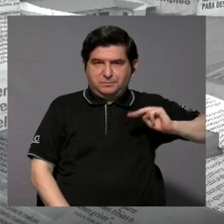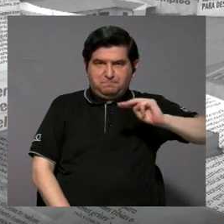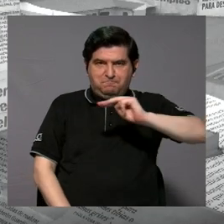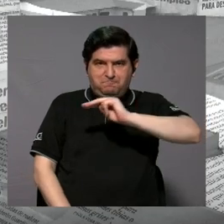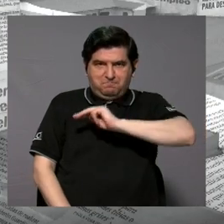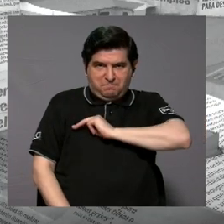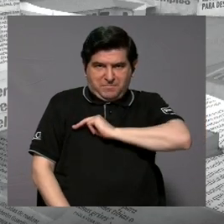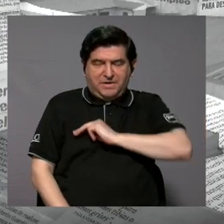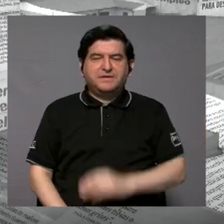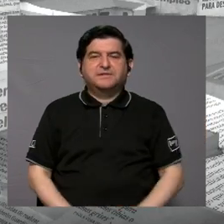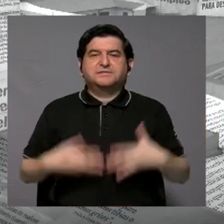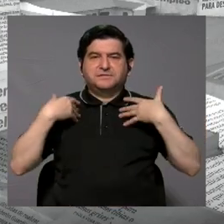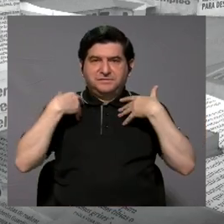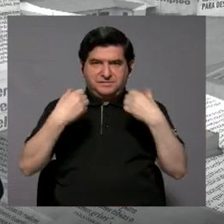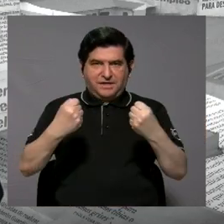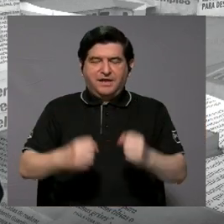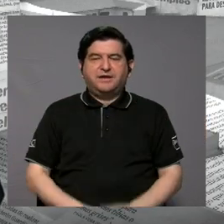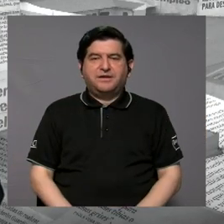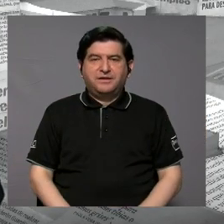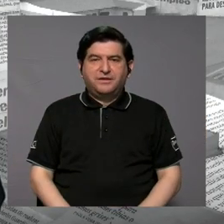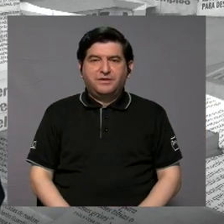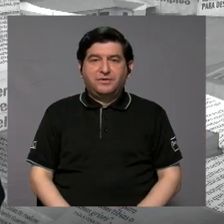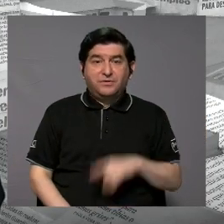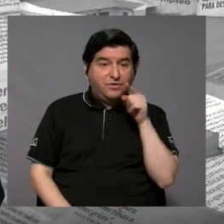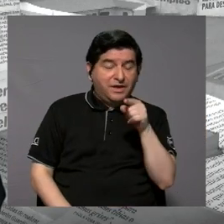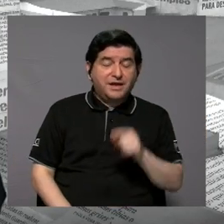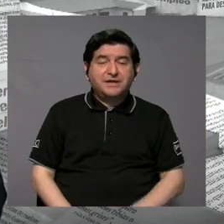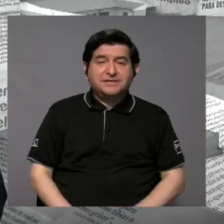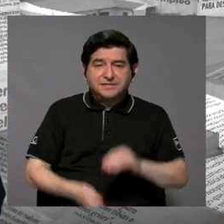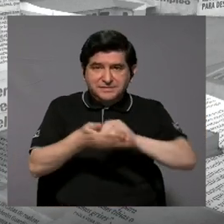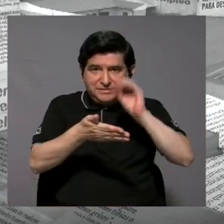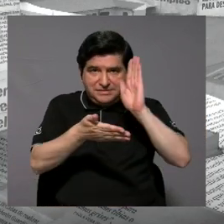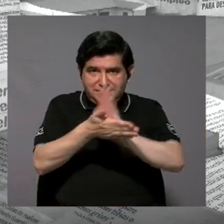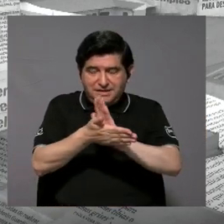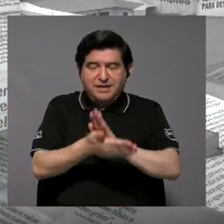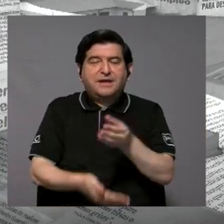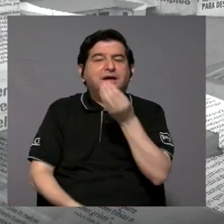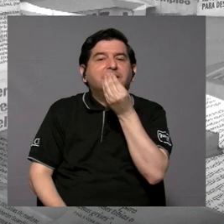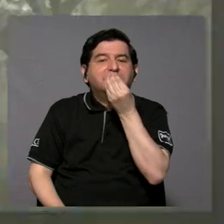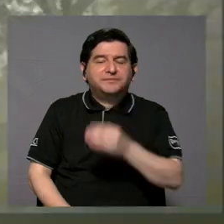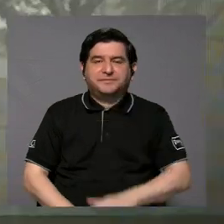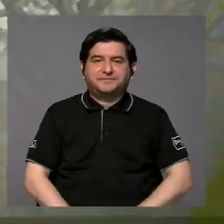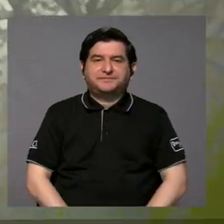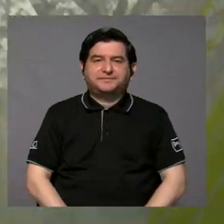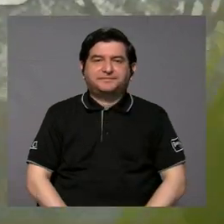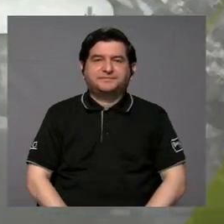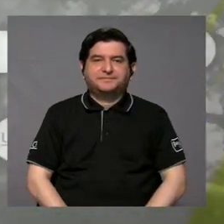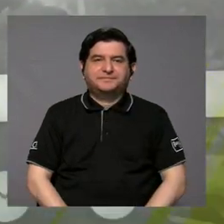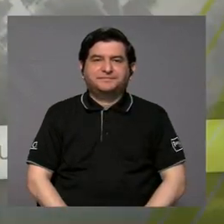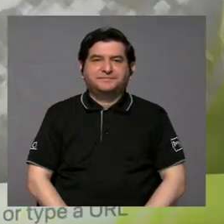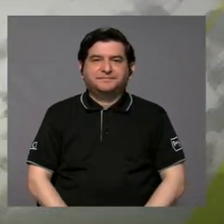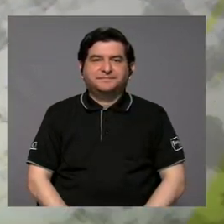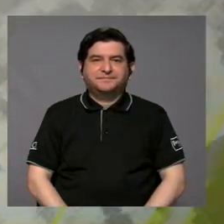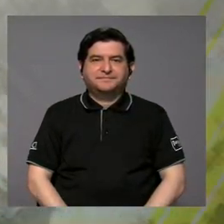Ministerio de Salud, etiquetado frontal de los alimentos. Uh-huh.